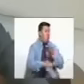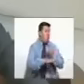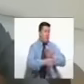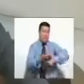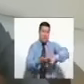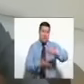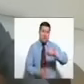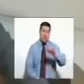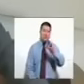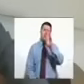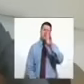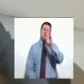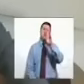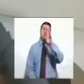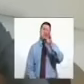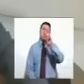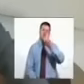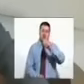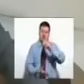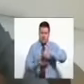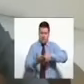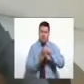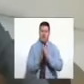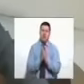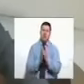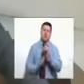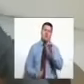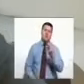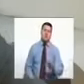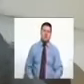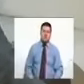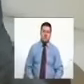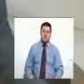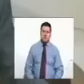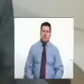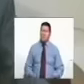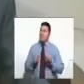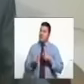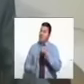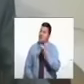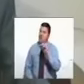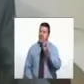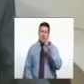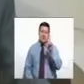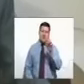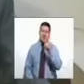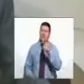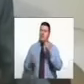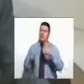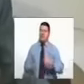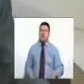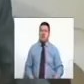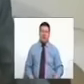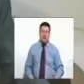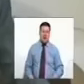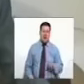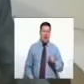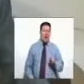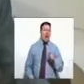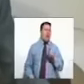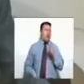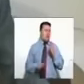o constancia de 80, con 80 firmas, pidiéndole que no vendiera las acciones de ISAGEN, aquí hay